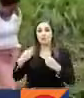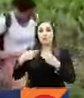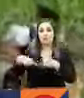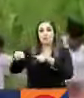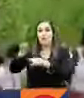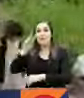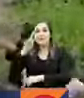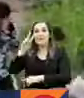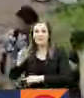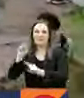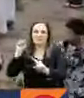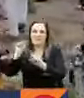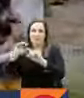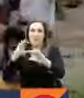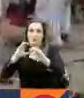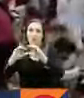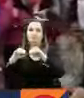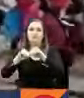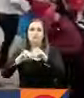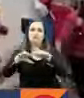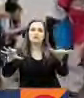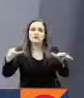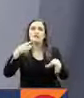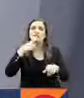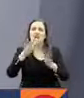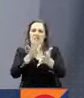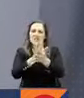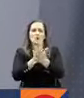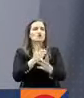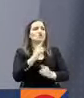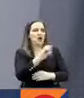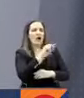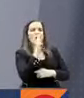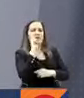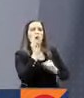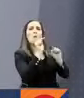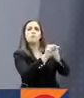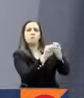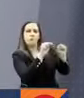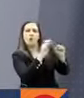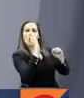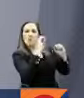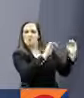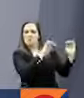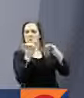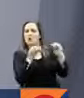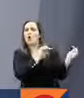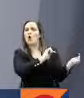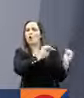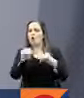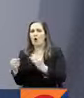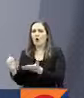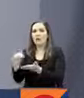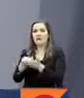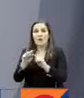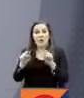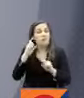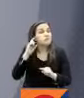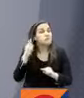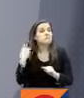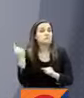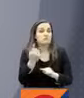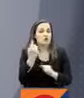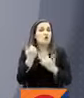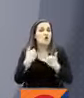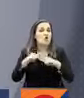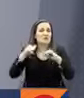que los pobladores ya comienzan a retornar. Sin embargo, los enfrentamientos en esta zona no paran y del lado colombiano, en Arauquita, ya